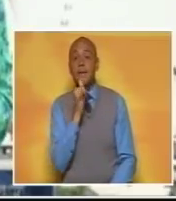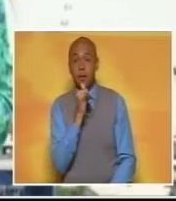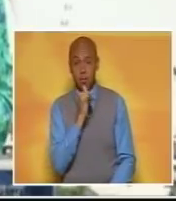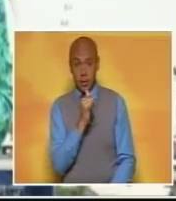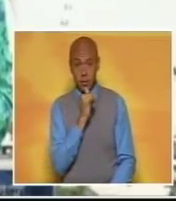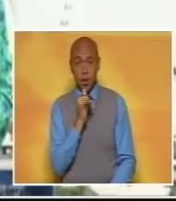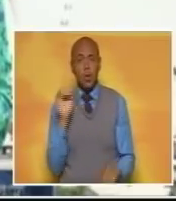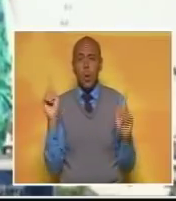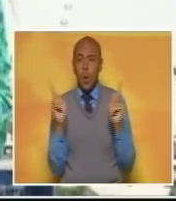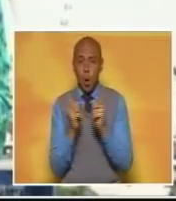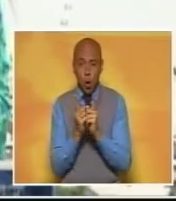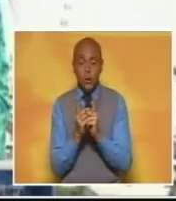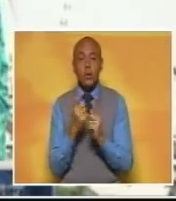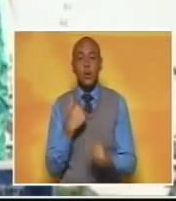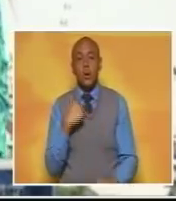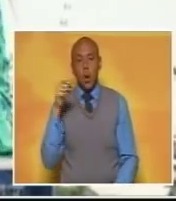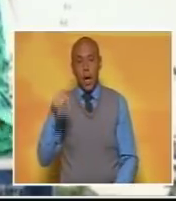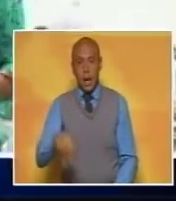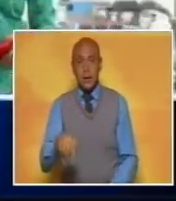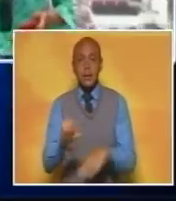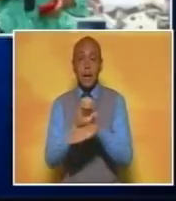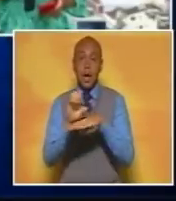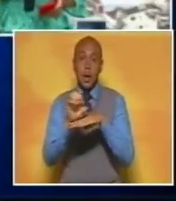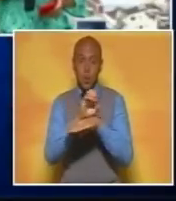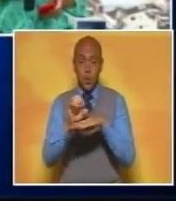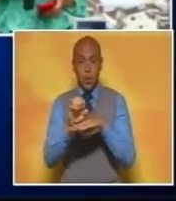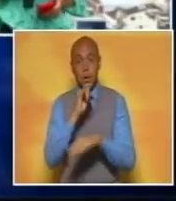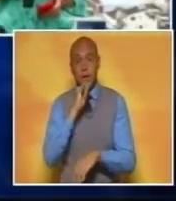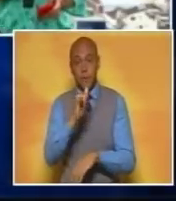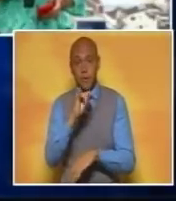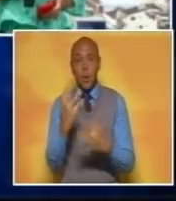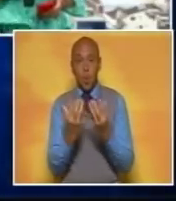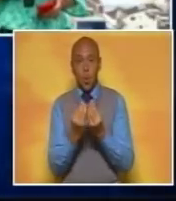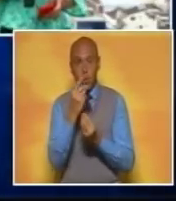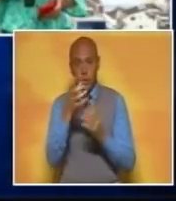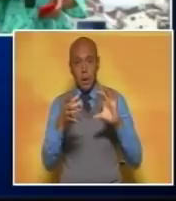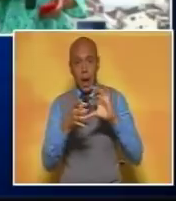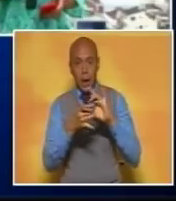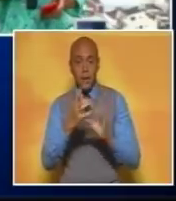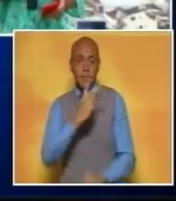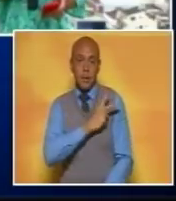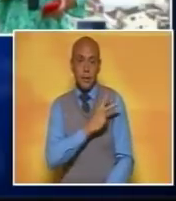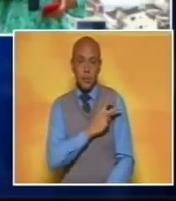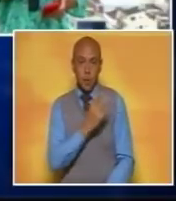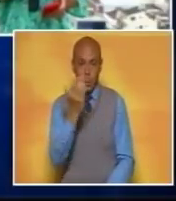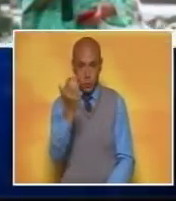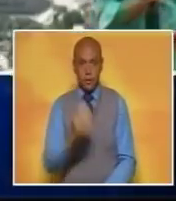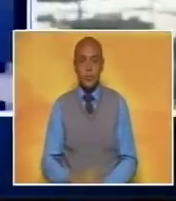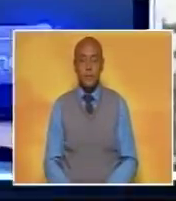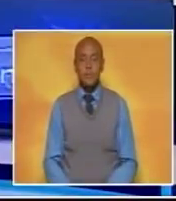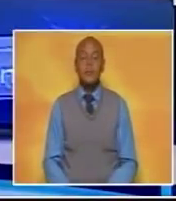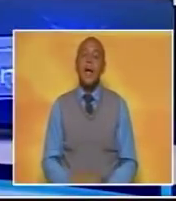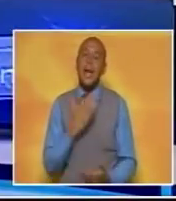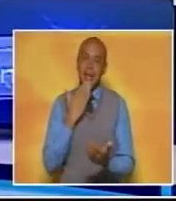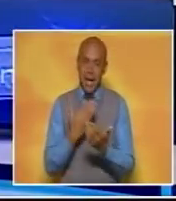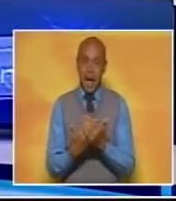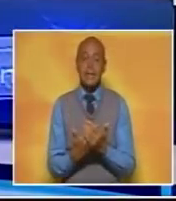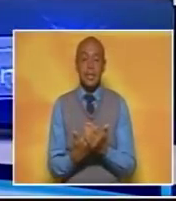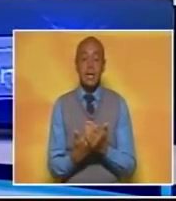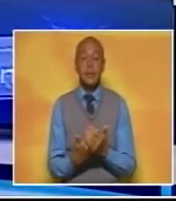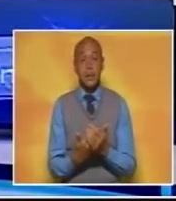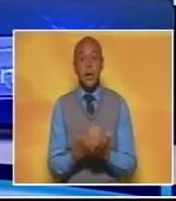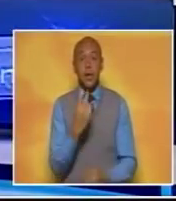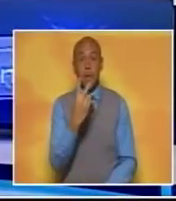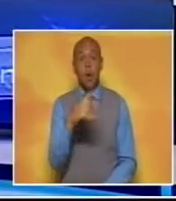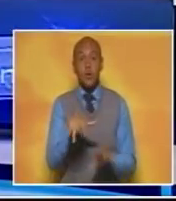tenemos hasta el momento. Soy Estefanía Arias, desde Ecuador, para la Alianza Informativa Latinoamericana. Muchísimas gracias, Estefanía. Amigos, 12 y